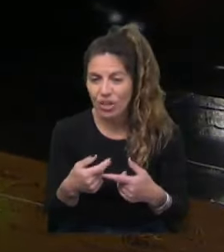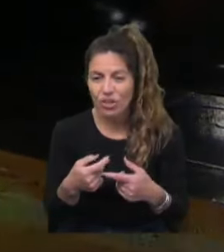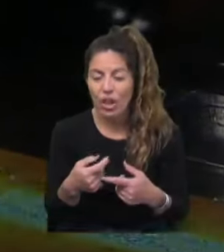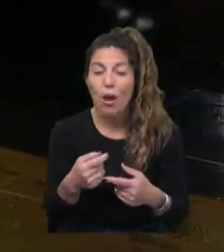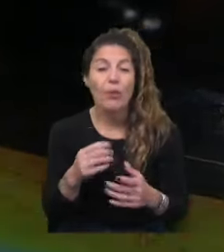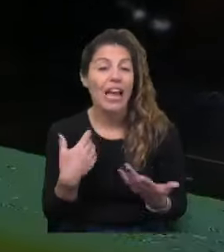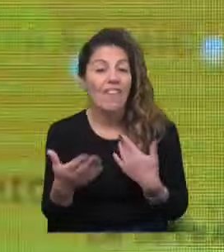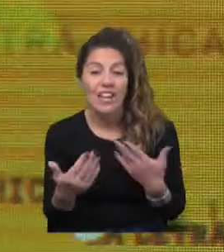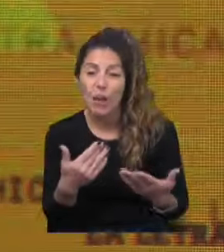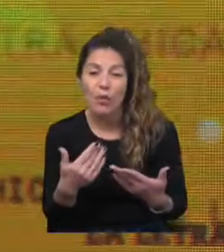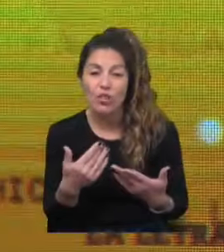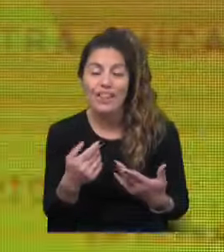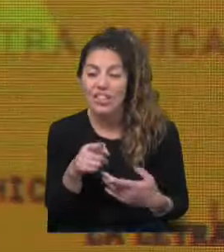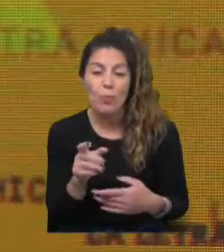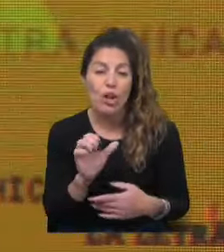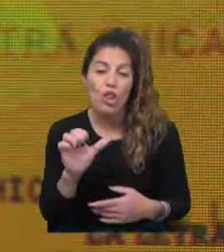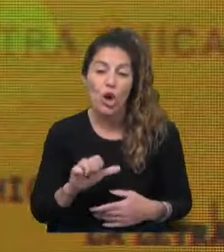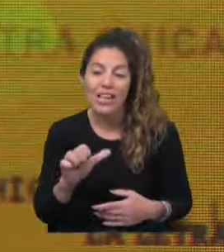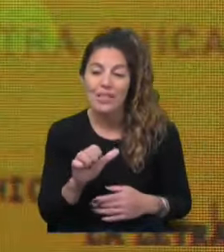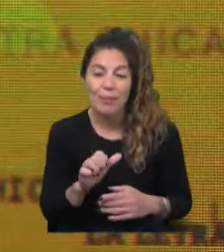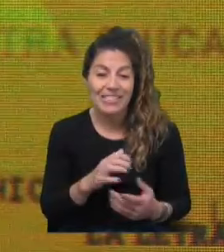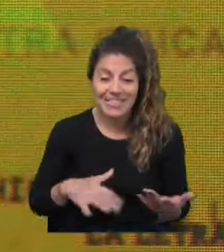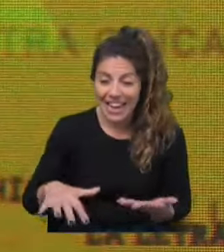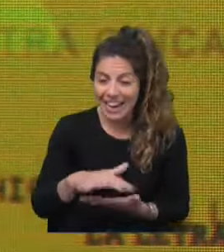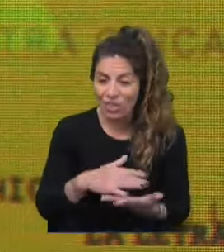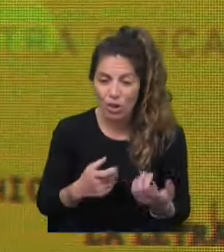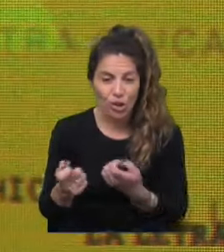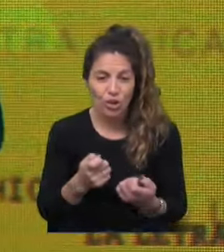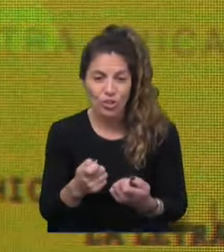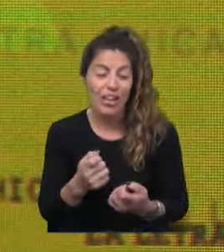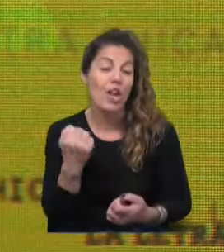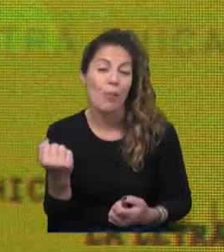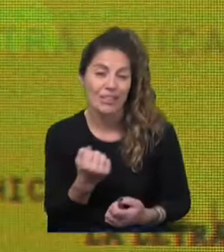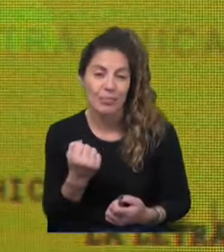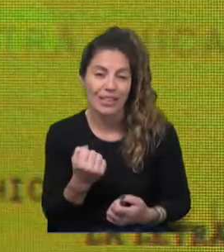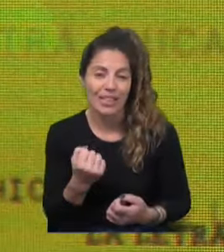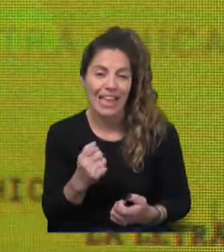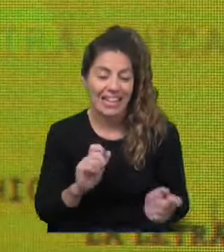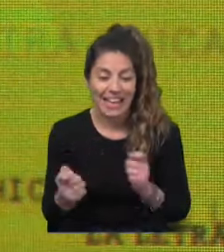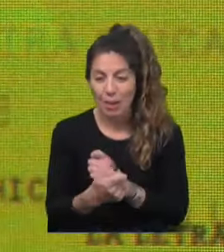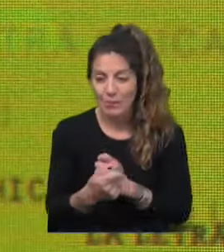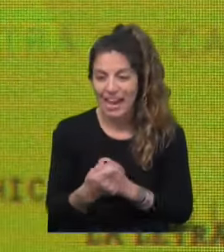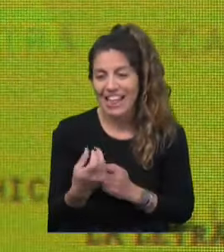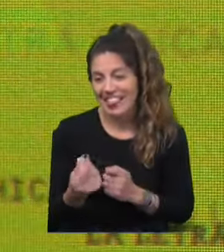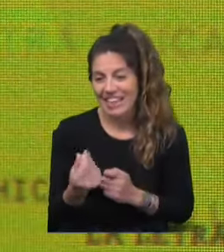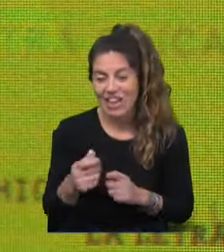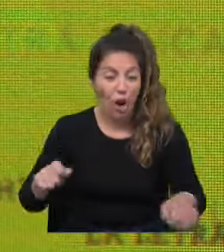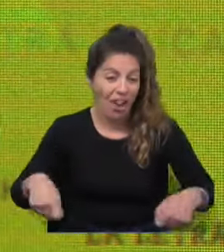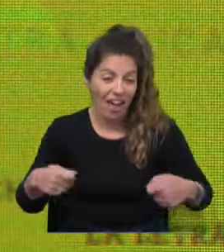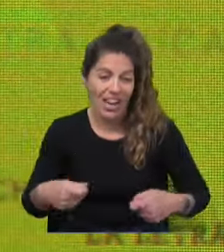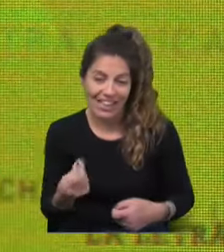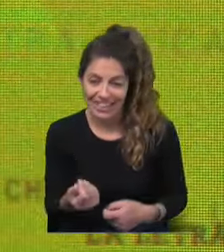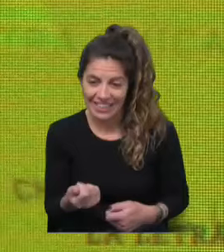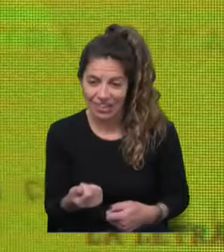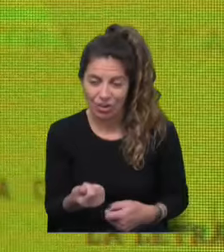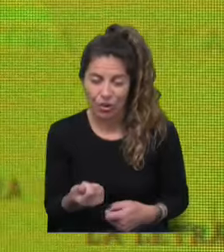hablamos de las empresas que se montan alrededor de estos negocios para lo más relevante para ellos, que es pasar este dinero ilícito, claro, a la